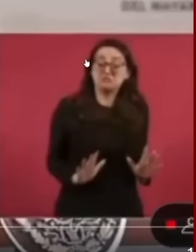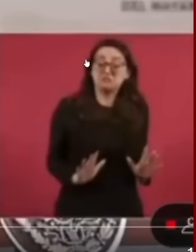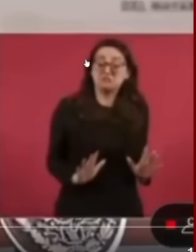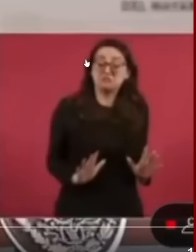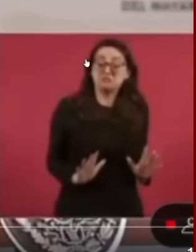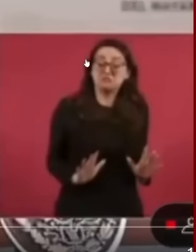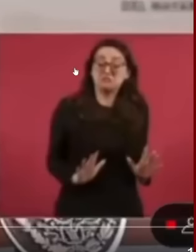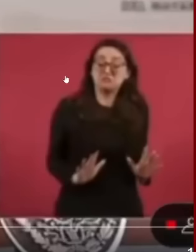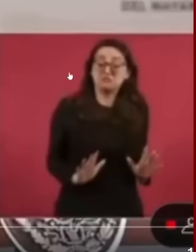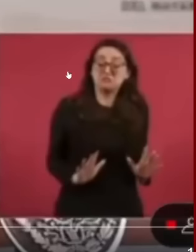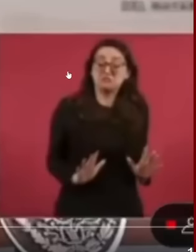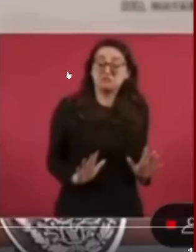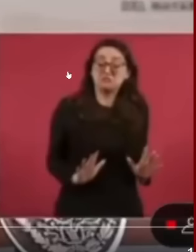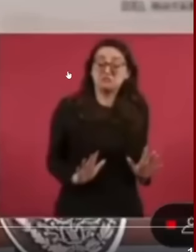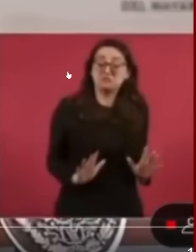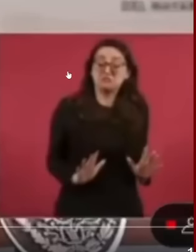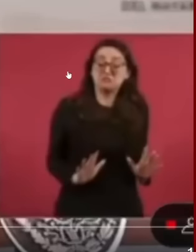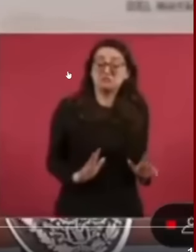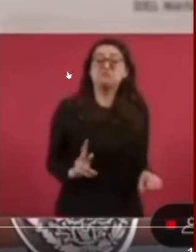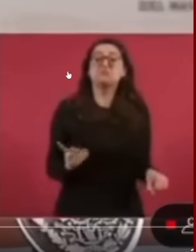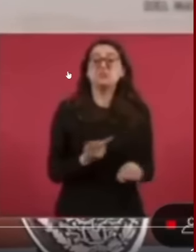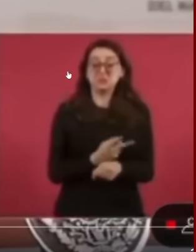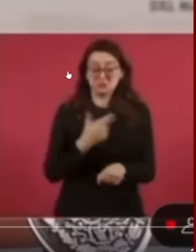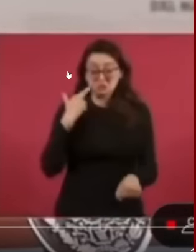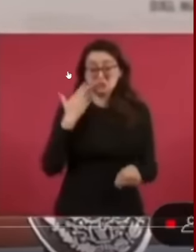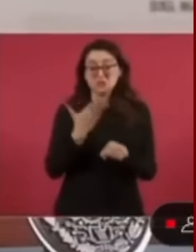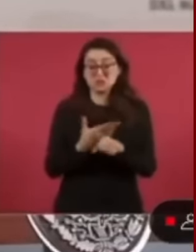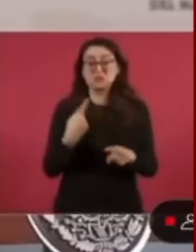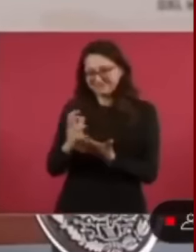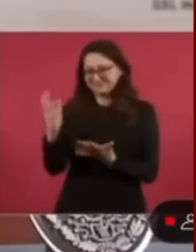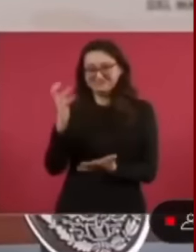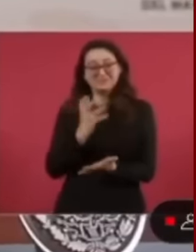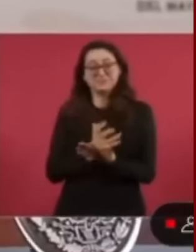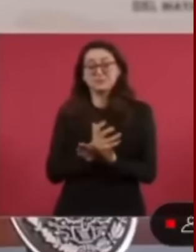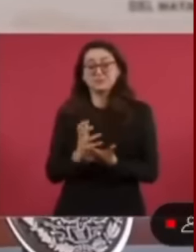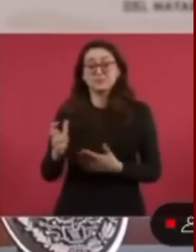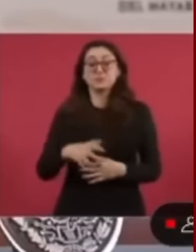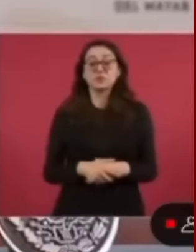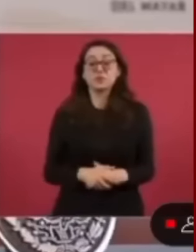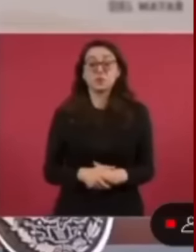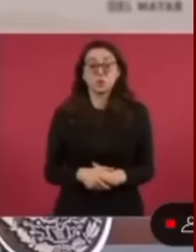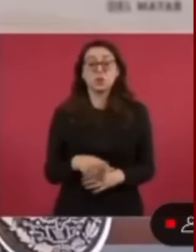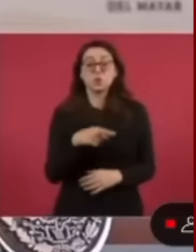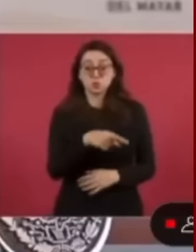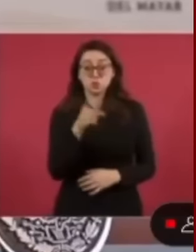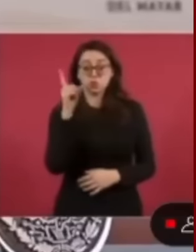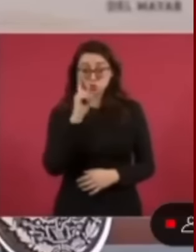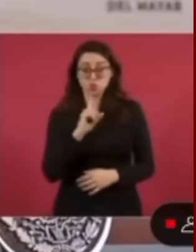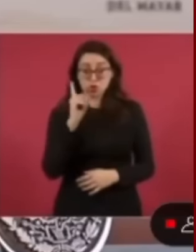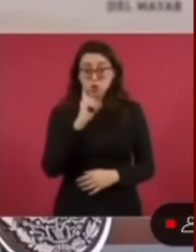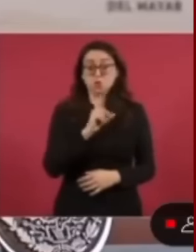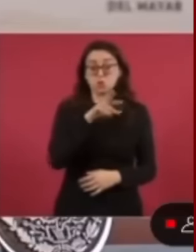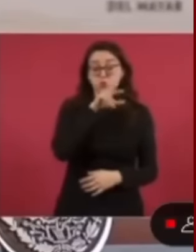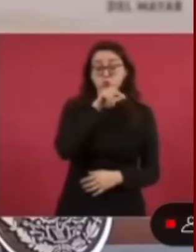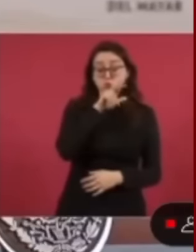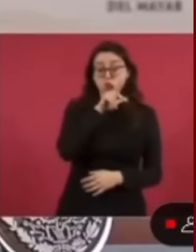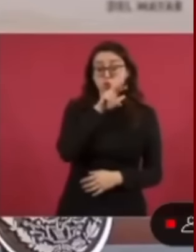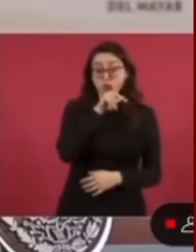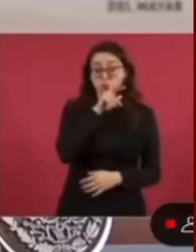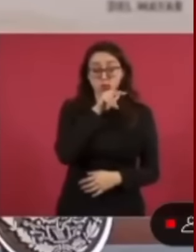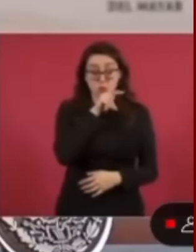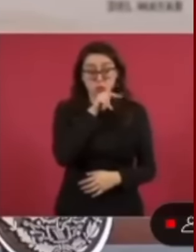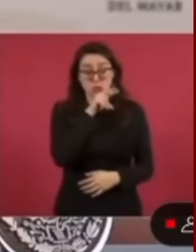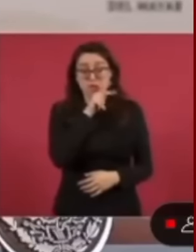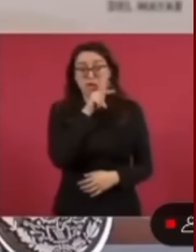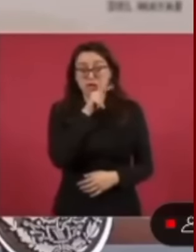le hacemos responsable a usted no este compañera está preocupada por que se dio aquí a